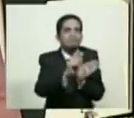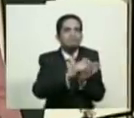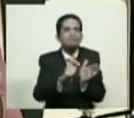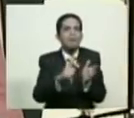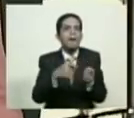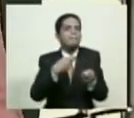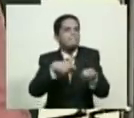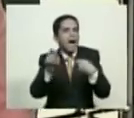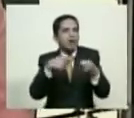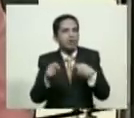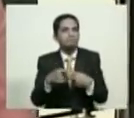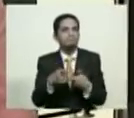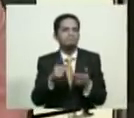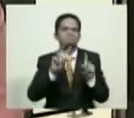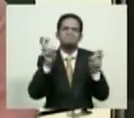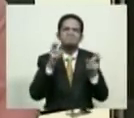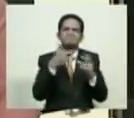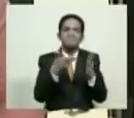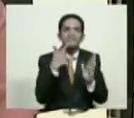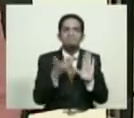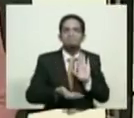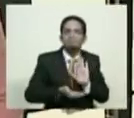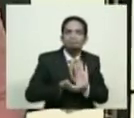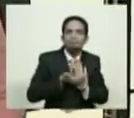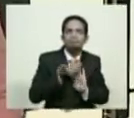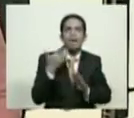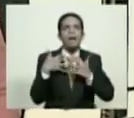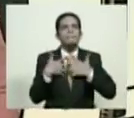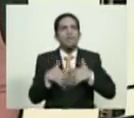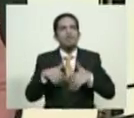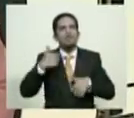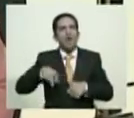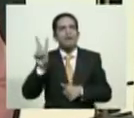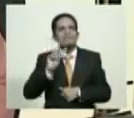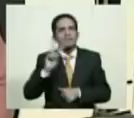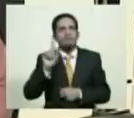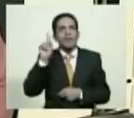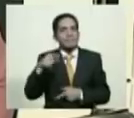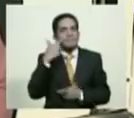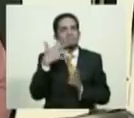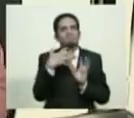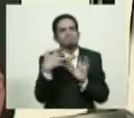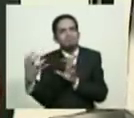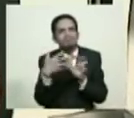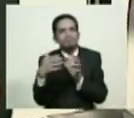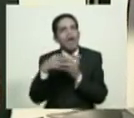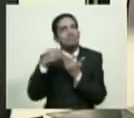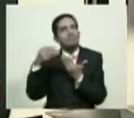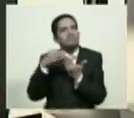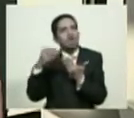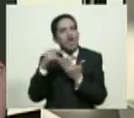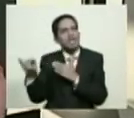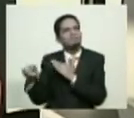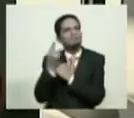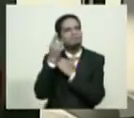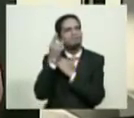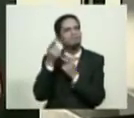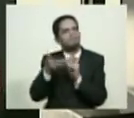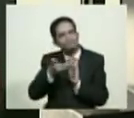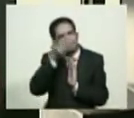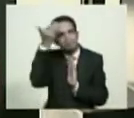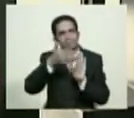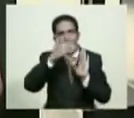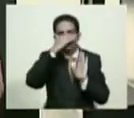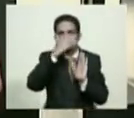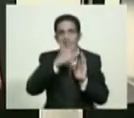acá, incrementar las capacidades productivas en el país, así como combatir al dólar especulativo y también